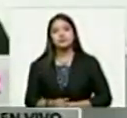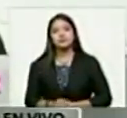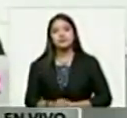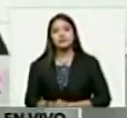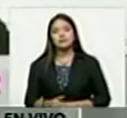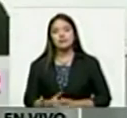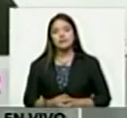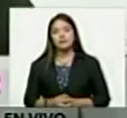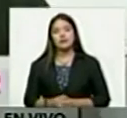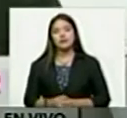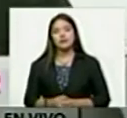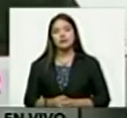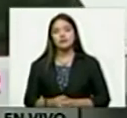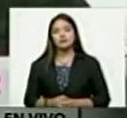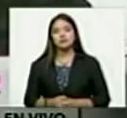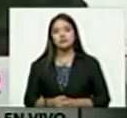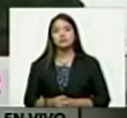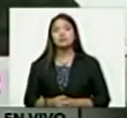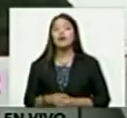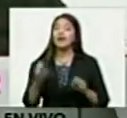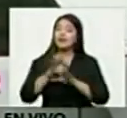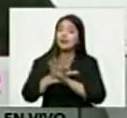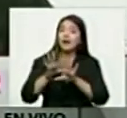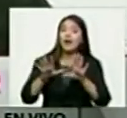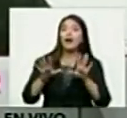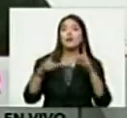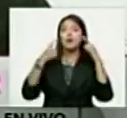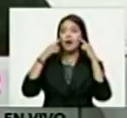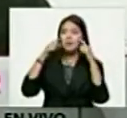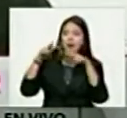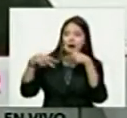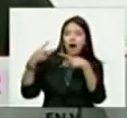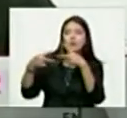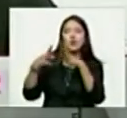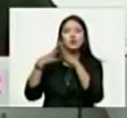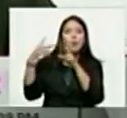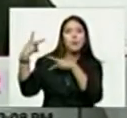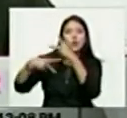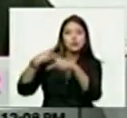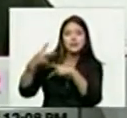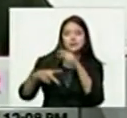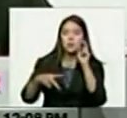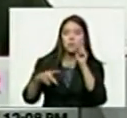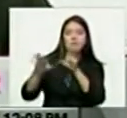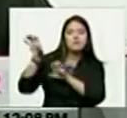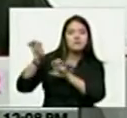con la criticidad con que veamos todos los procedimientos.